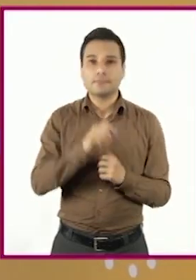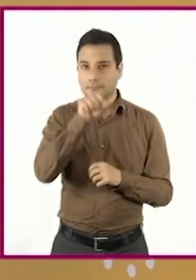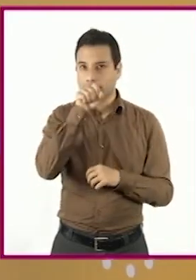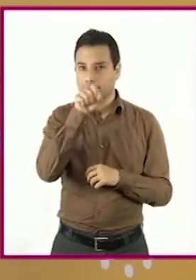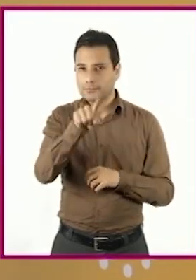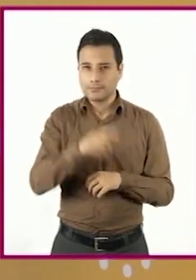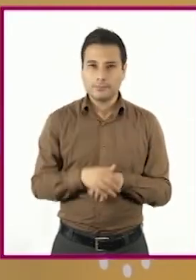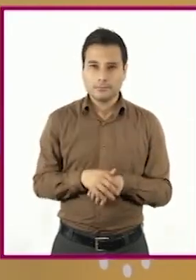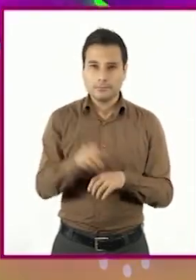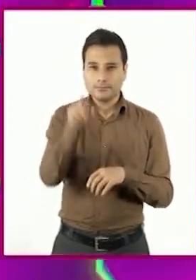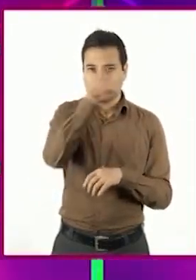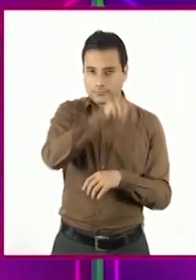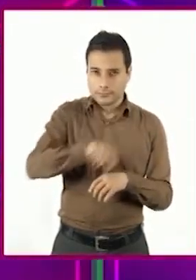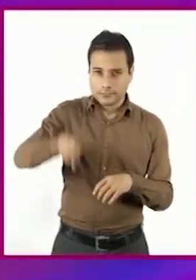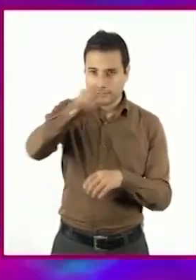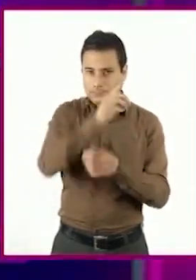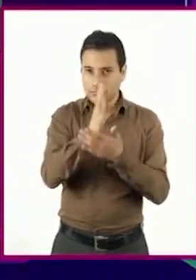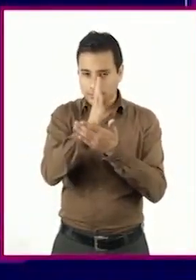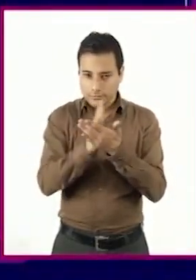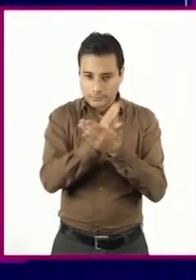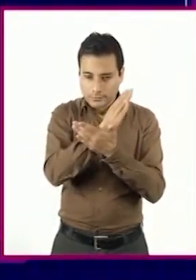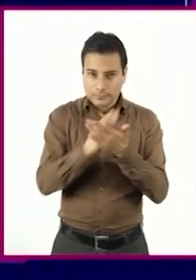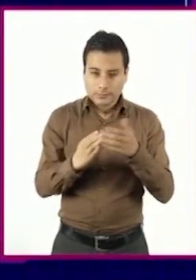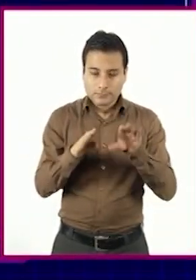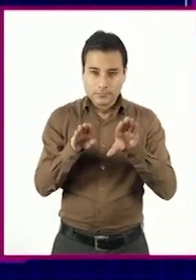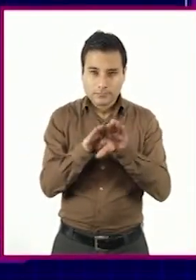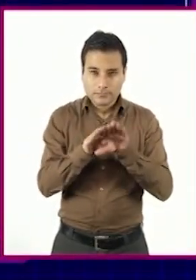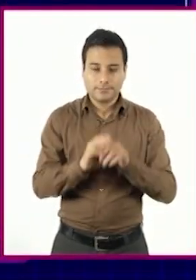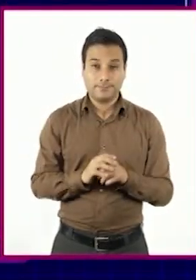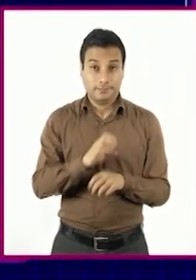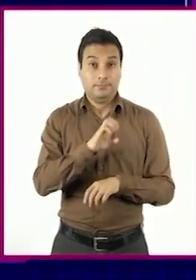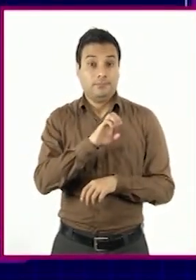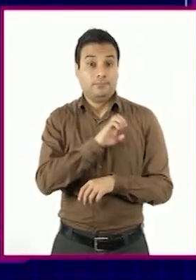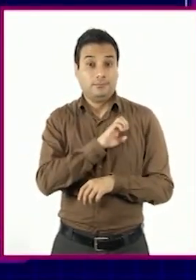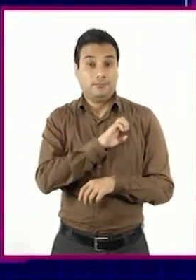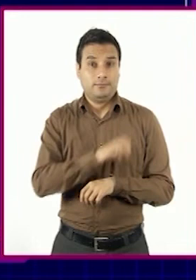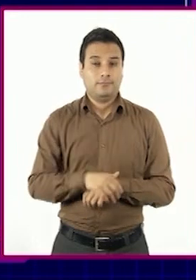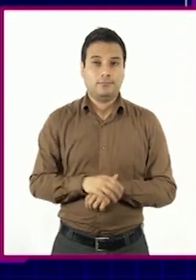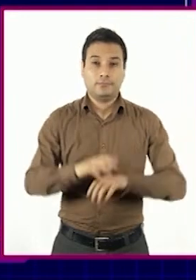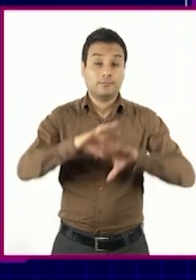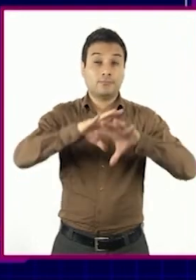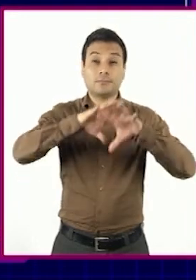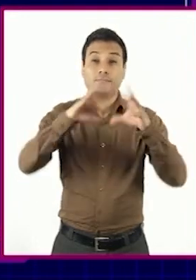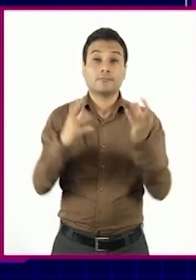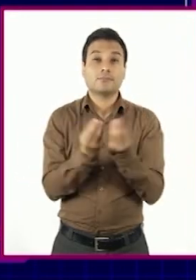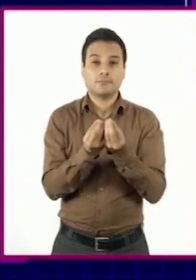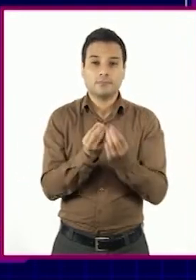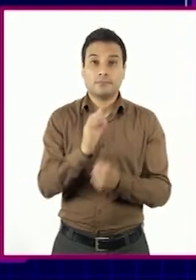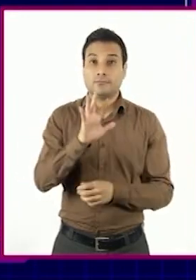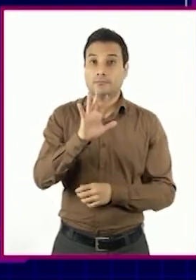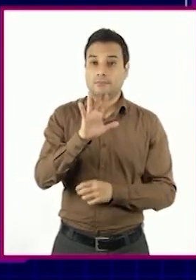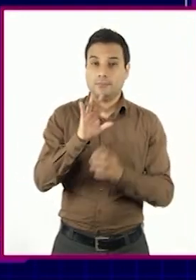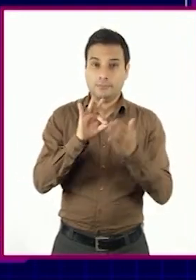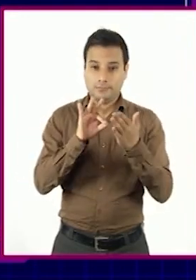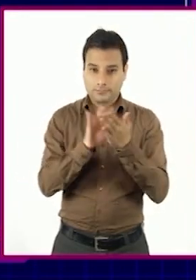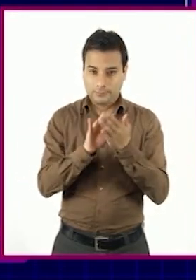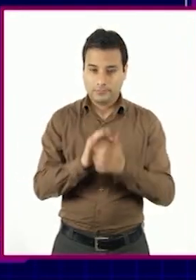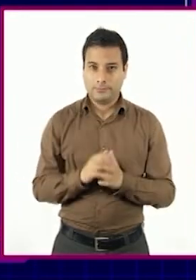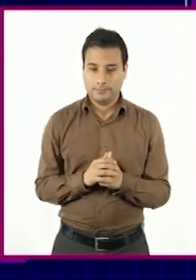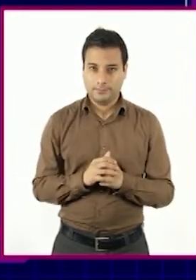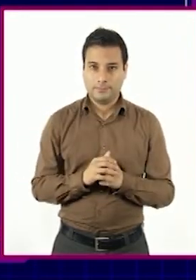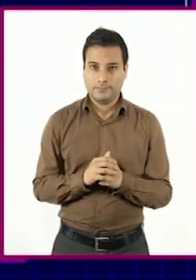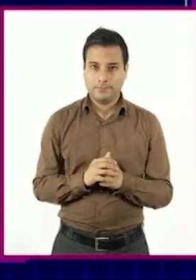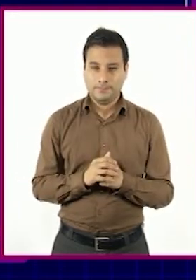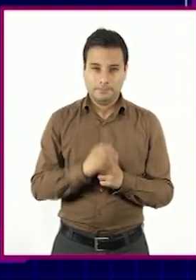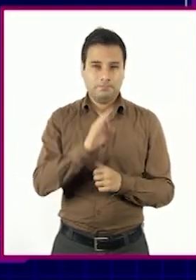para cada sección de la gráfica circular. Para Eleazar, el total, que es 50 puntos, se utiliza para